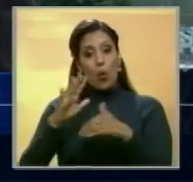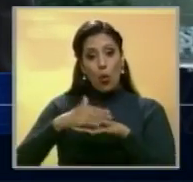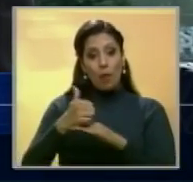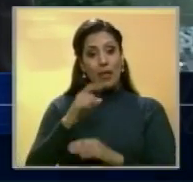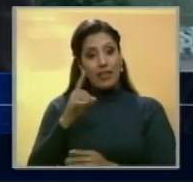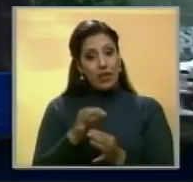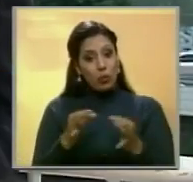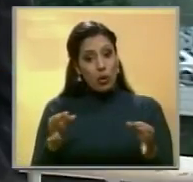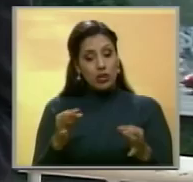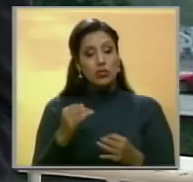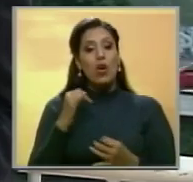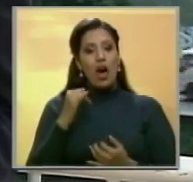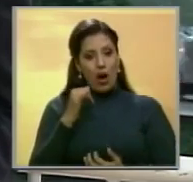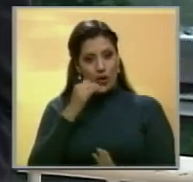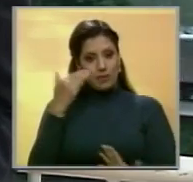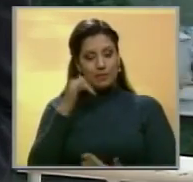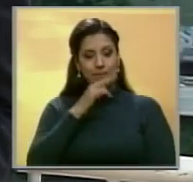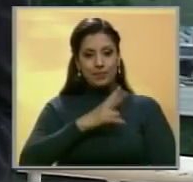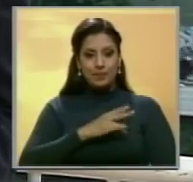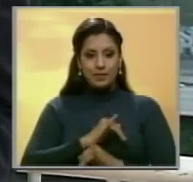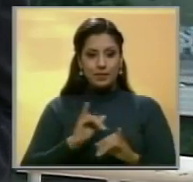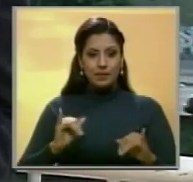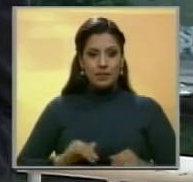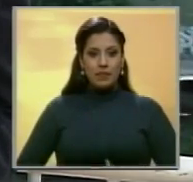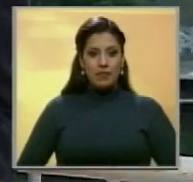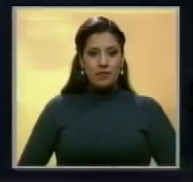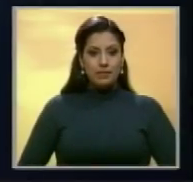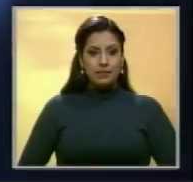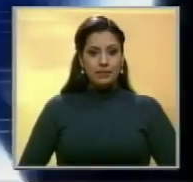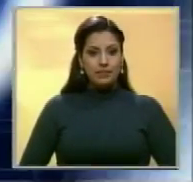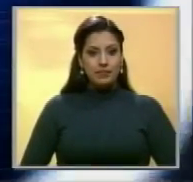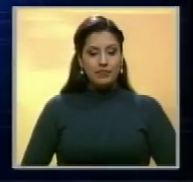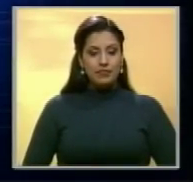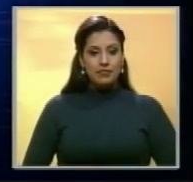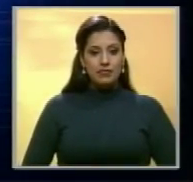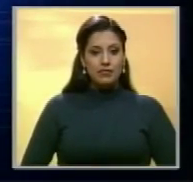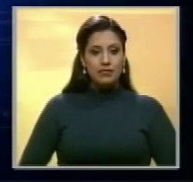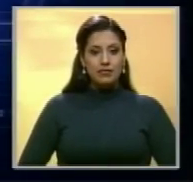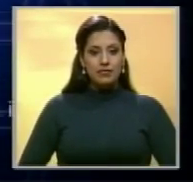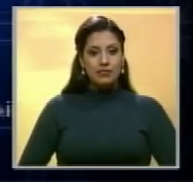acusatorio. Rafael Aníbal Camacho, Noticiero Venevisión.